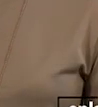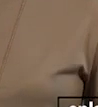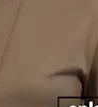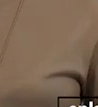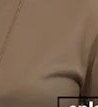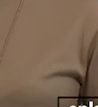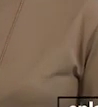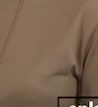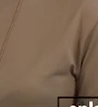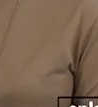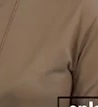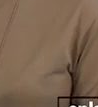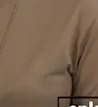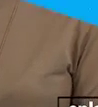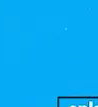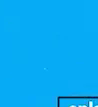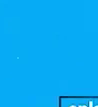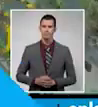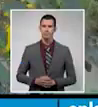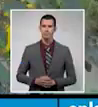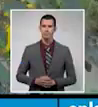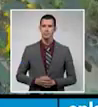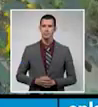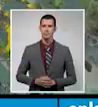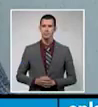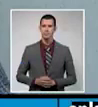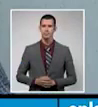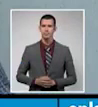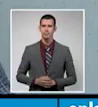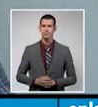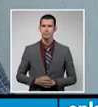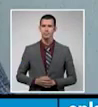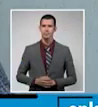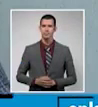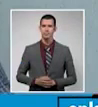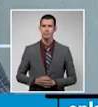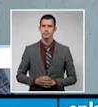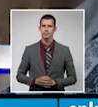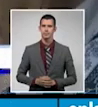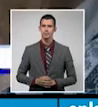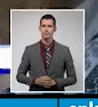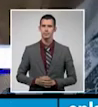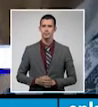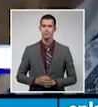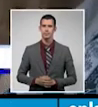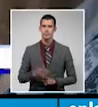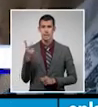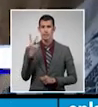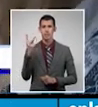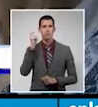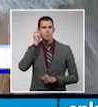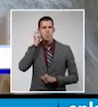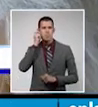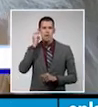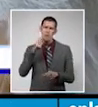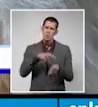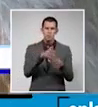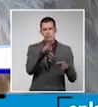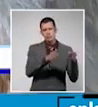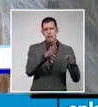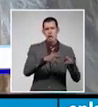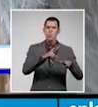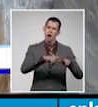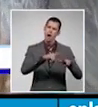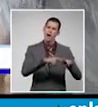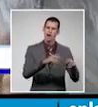vocación humanista de la Revolución Cubana. Vivieron algún tiempo en La Habana y un buen día decidieron regresar a